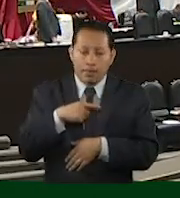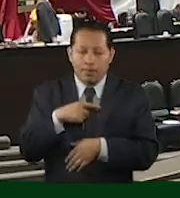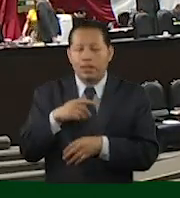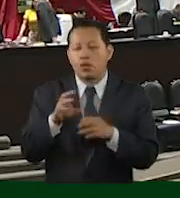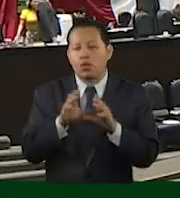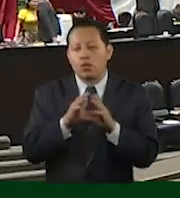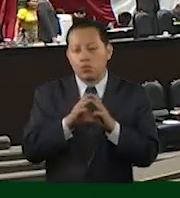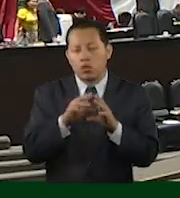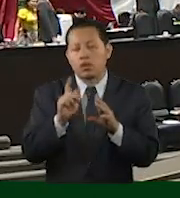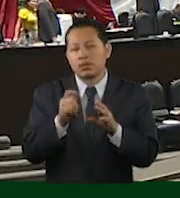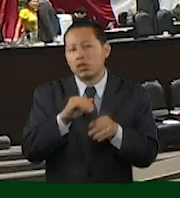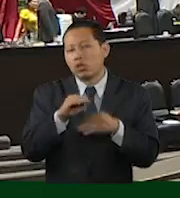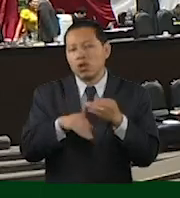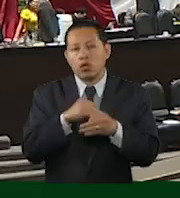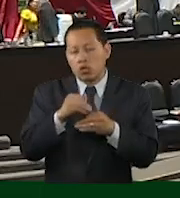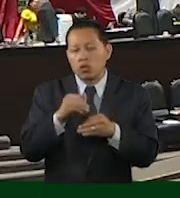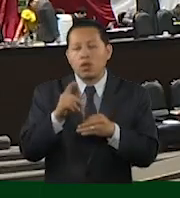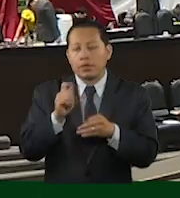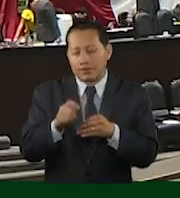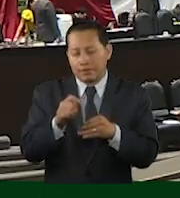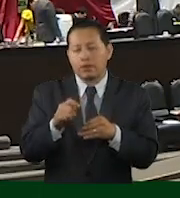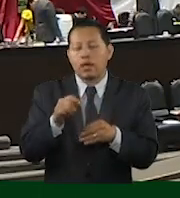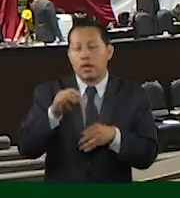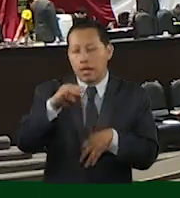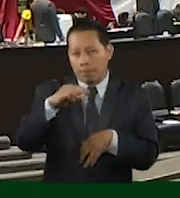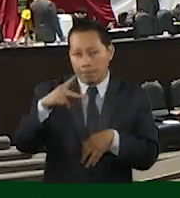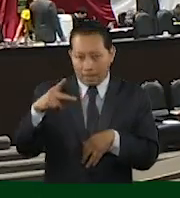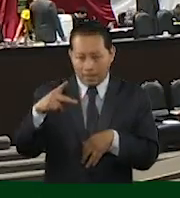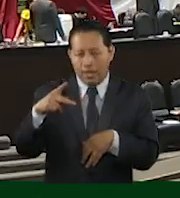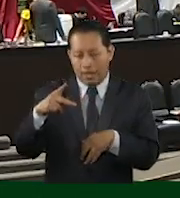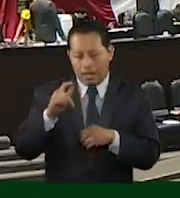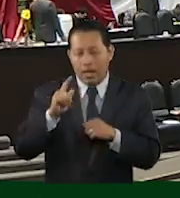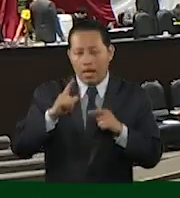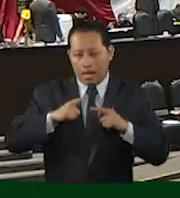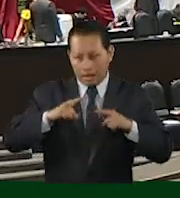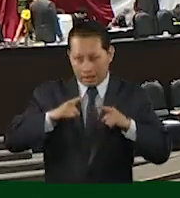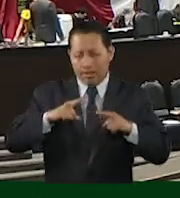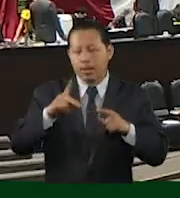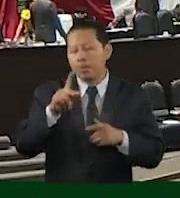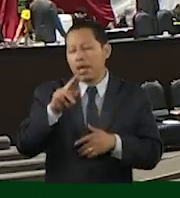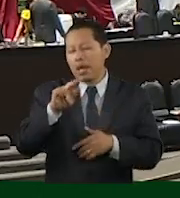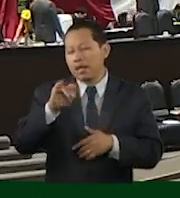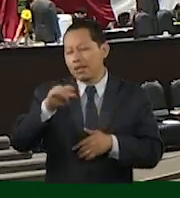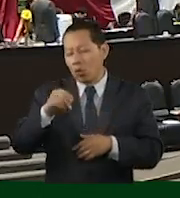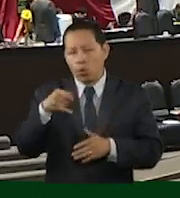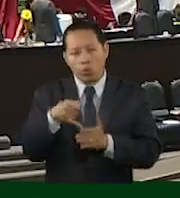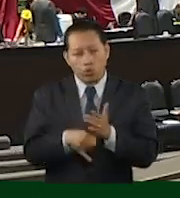especializar a todos sus agentes del Ministerio Público y peritos en materia de